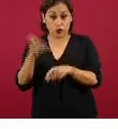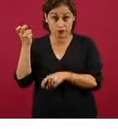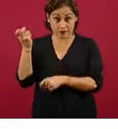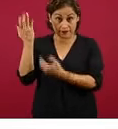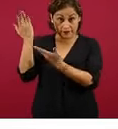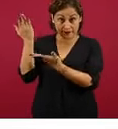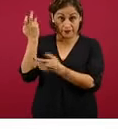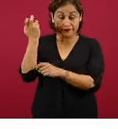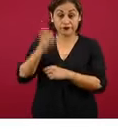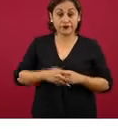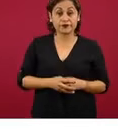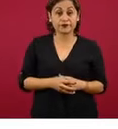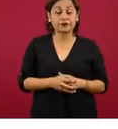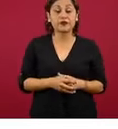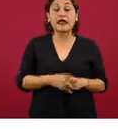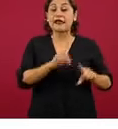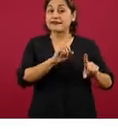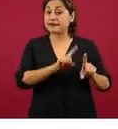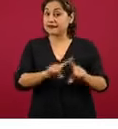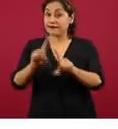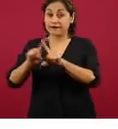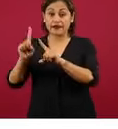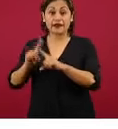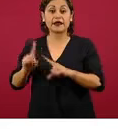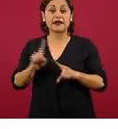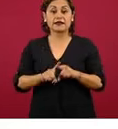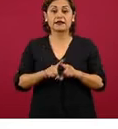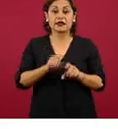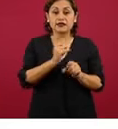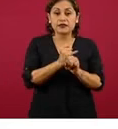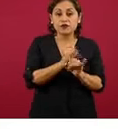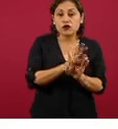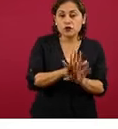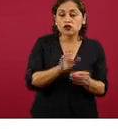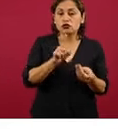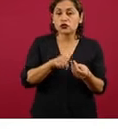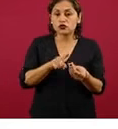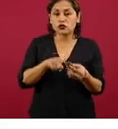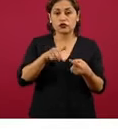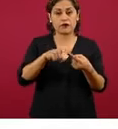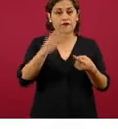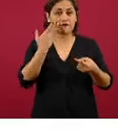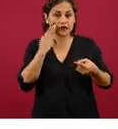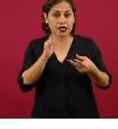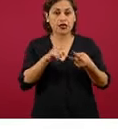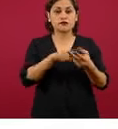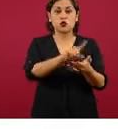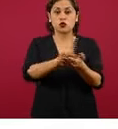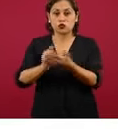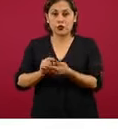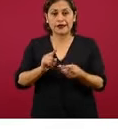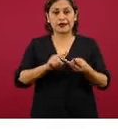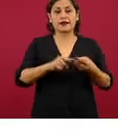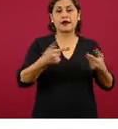combinado diferentes plataformas, tanto de Twitter, de Facebook y de Google, para ver qué tanto se